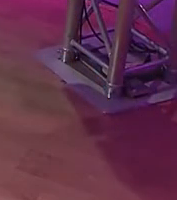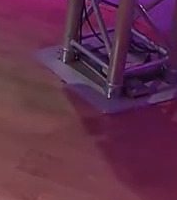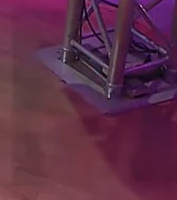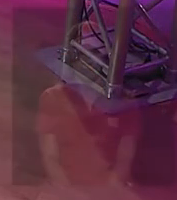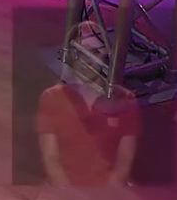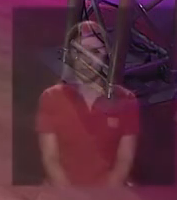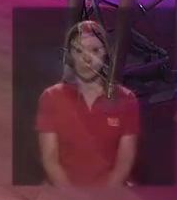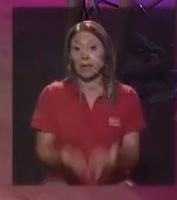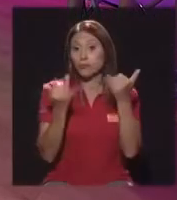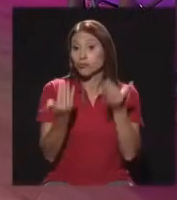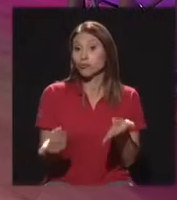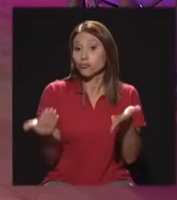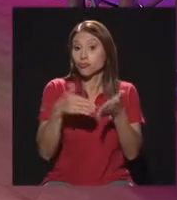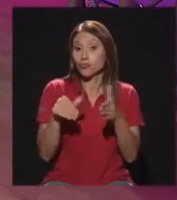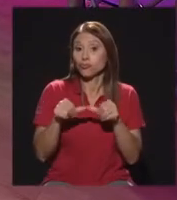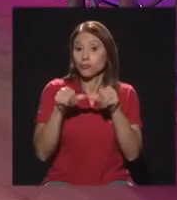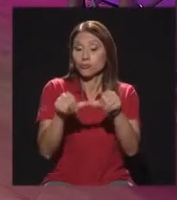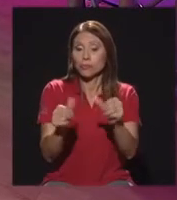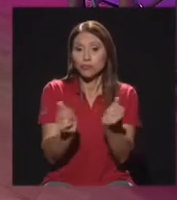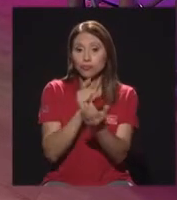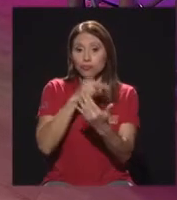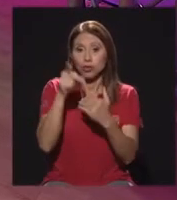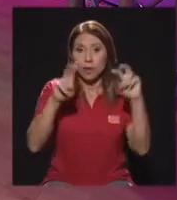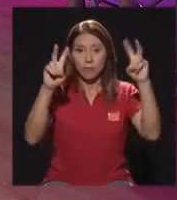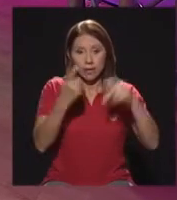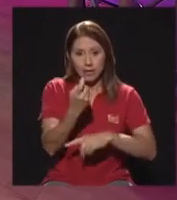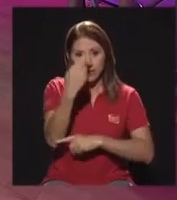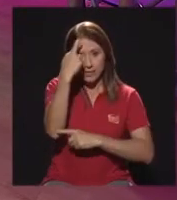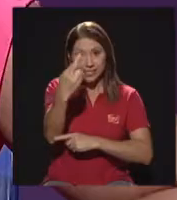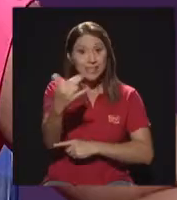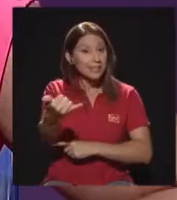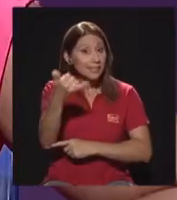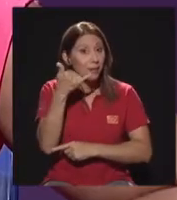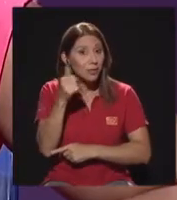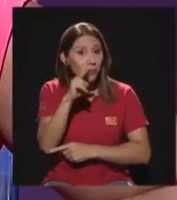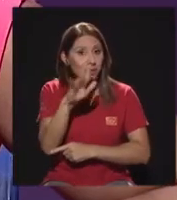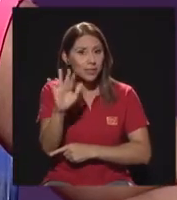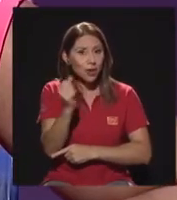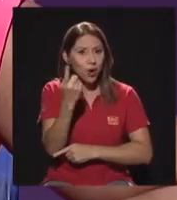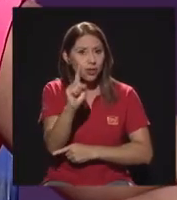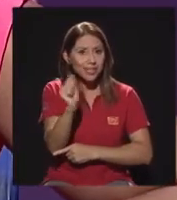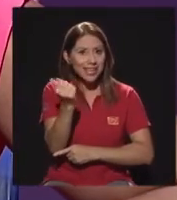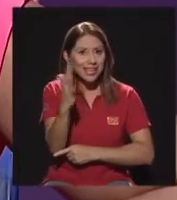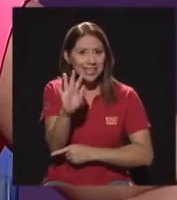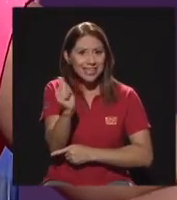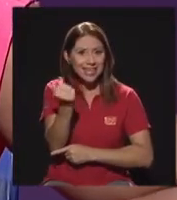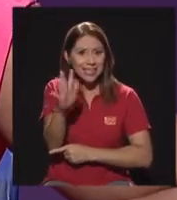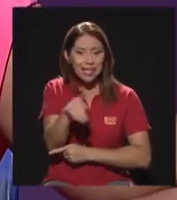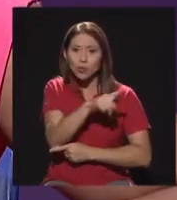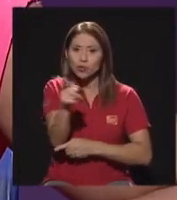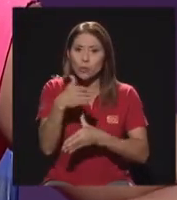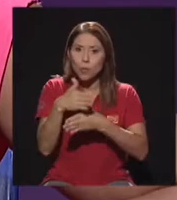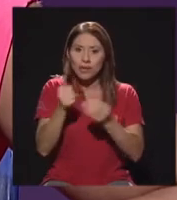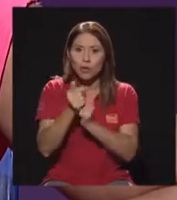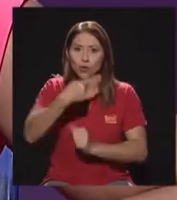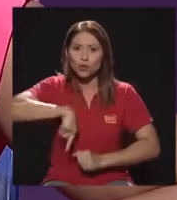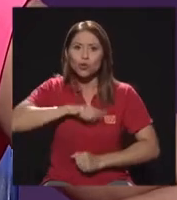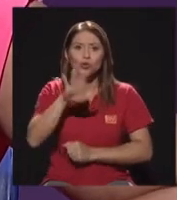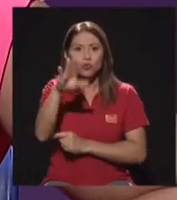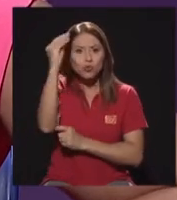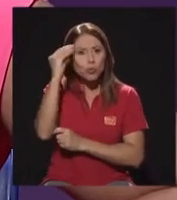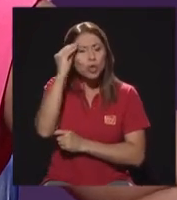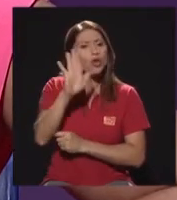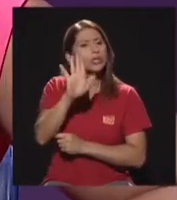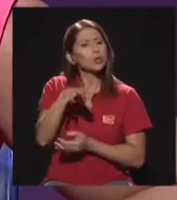estamos de regreso con irreverencias llamenos 25 11 15 15 comparta con nosotros sus opiniones y sus inquietudes